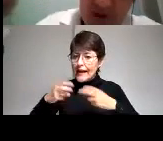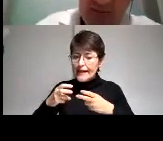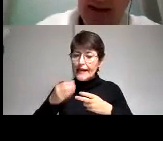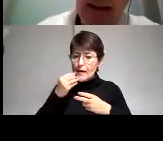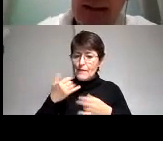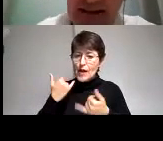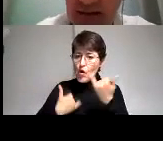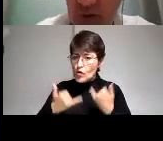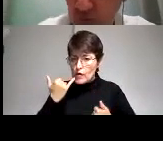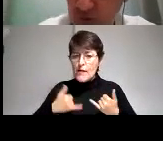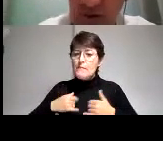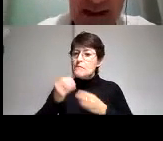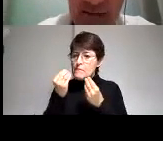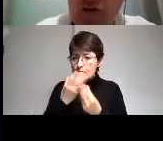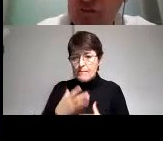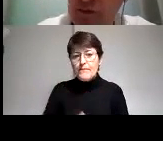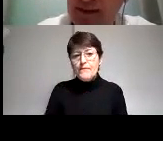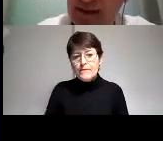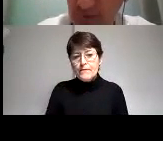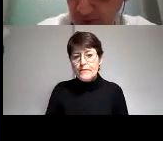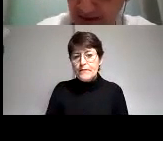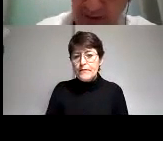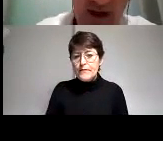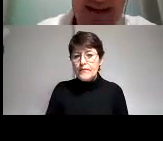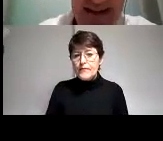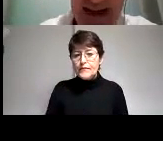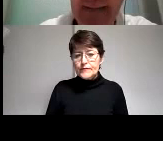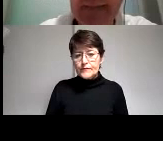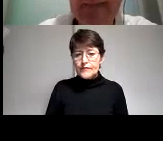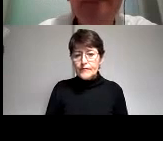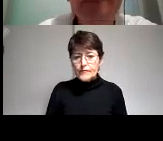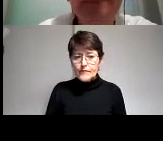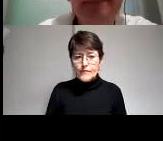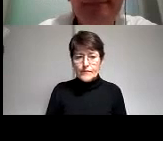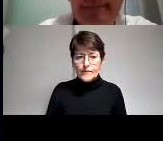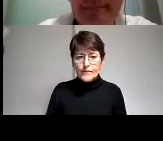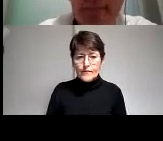que puedan seguir realizando su función, y que además es un potente vasodilatador arterial.